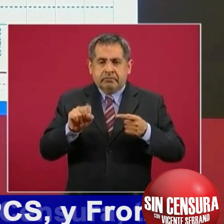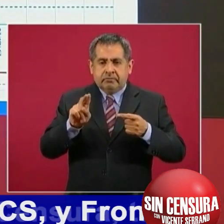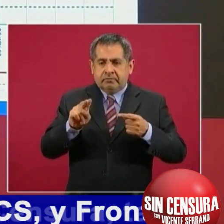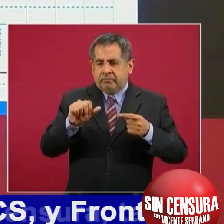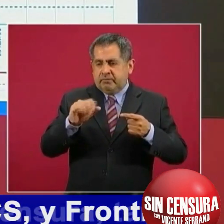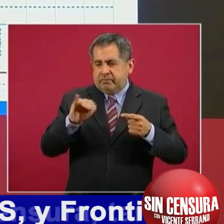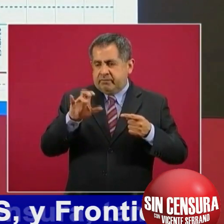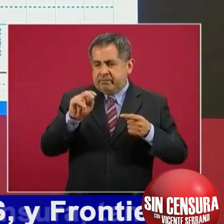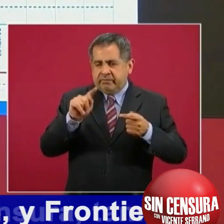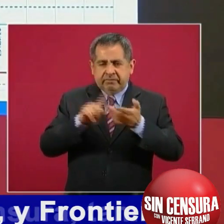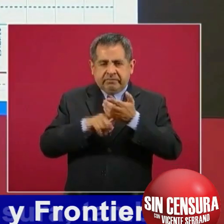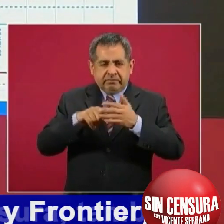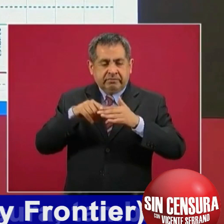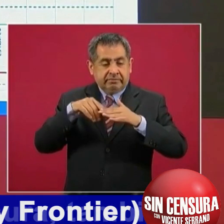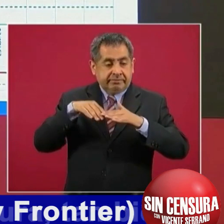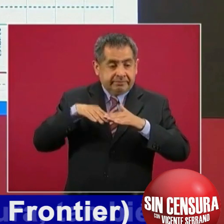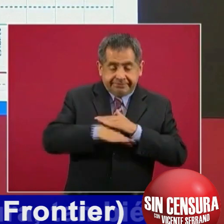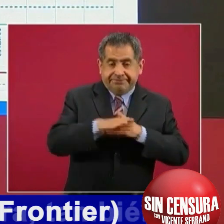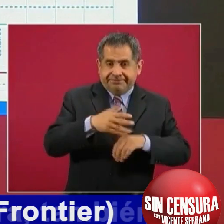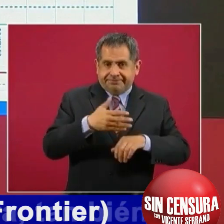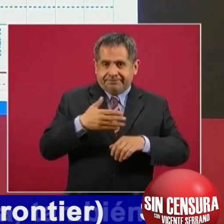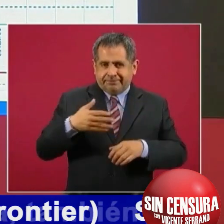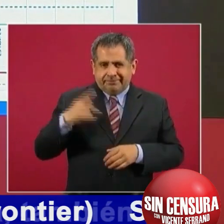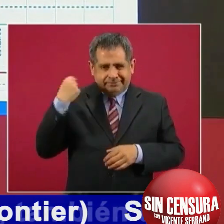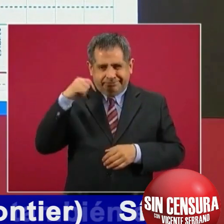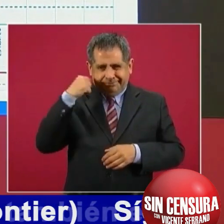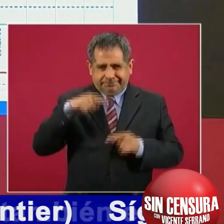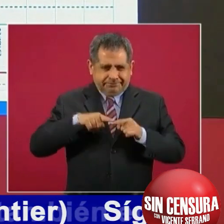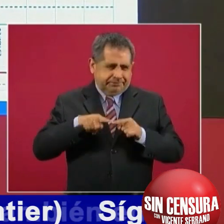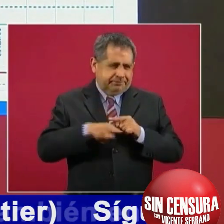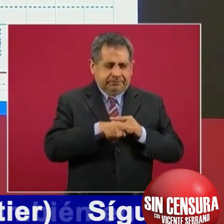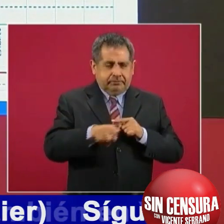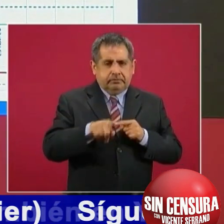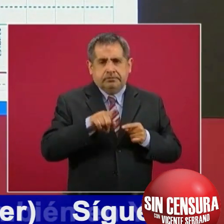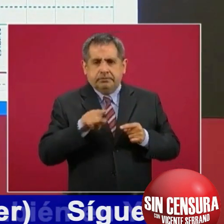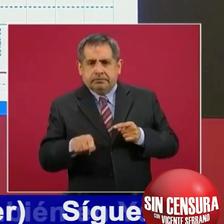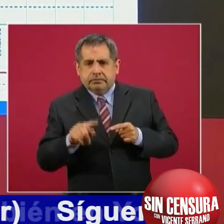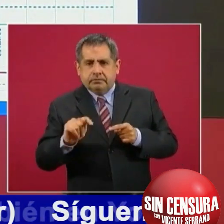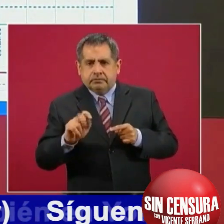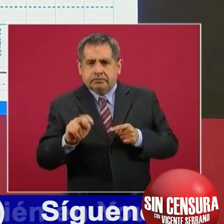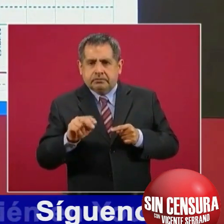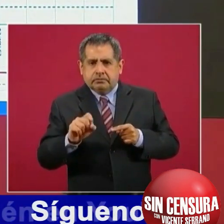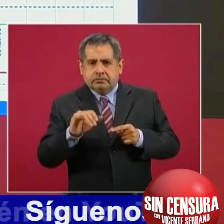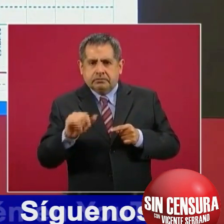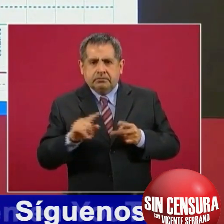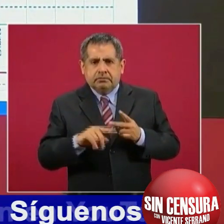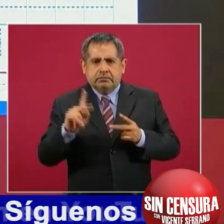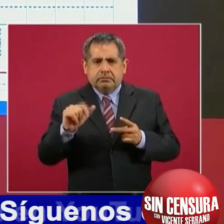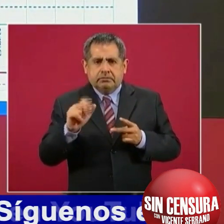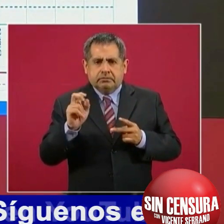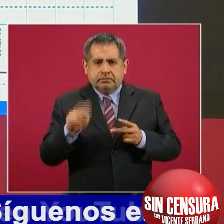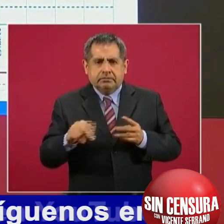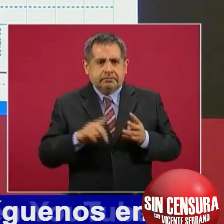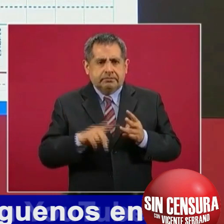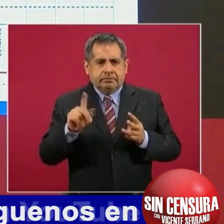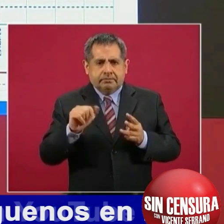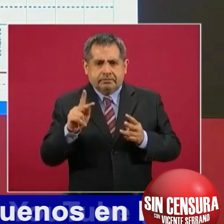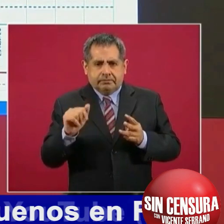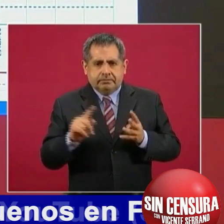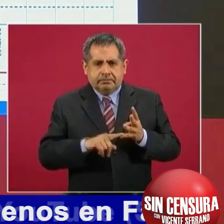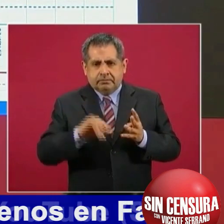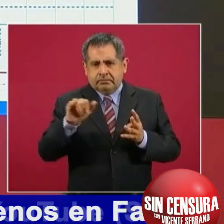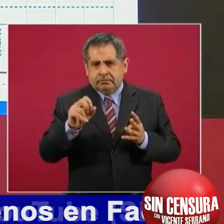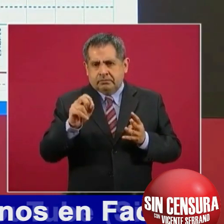ya cuando entra a Tabasco, pasa por Tenosique, Palancán, Emiliano Zapata,